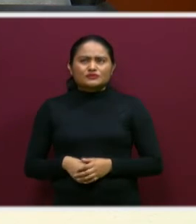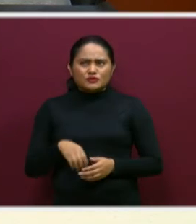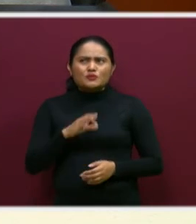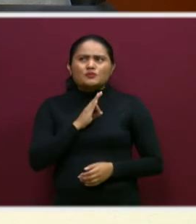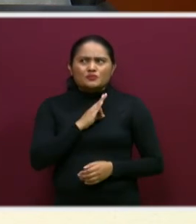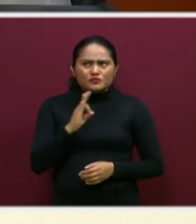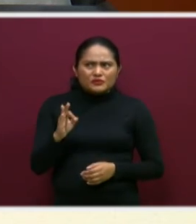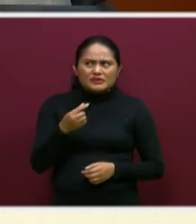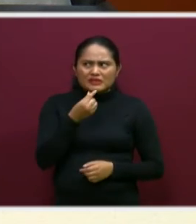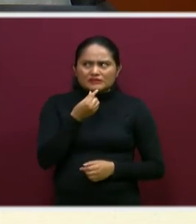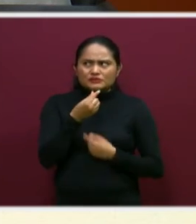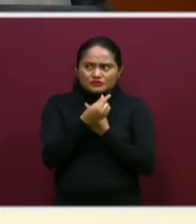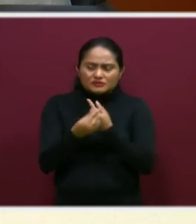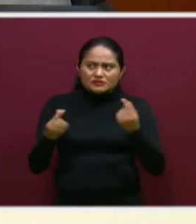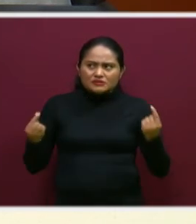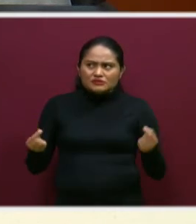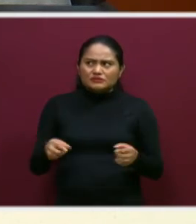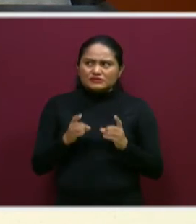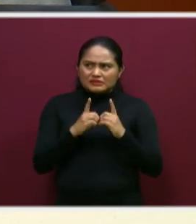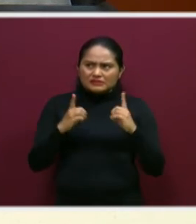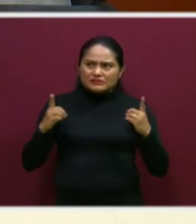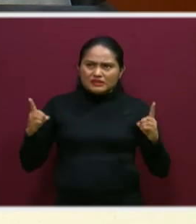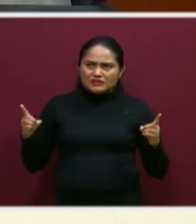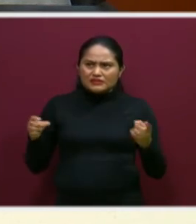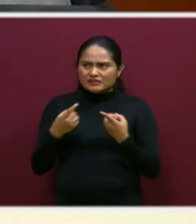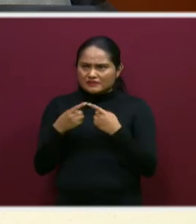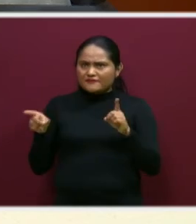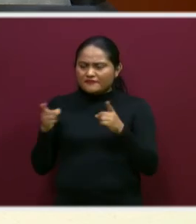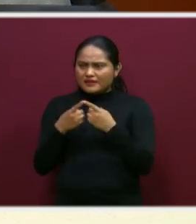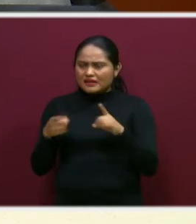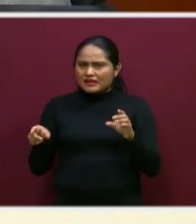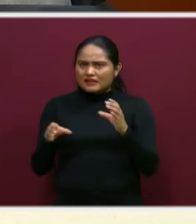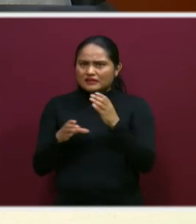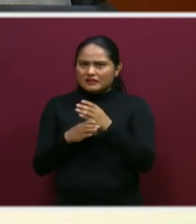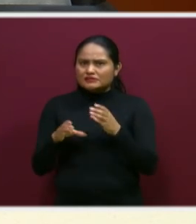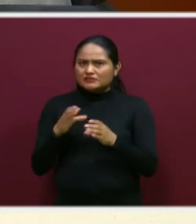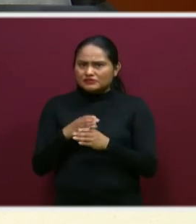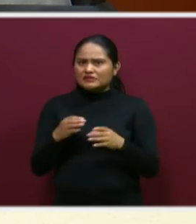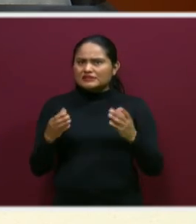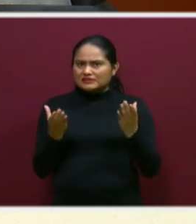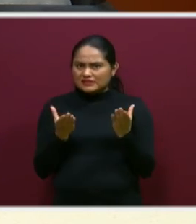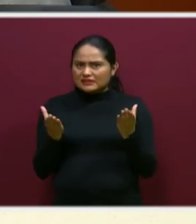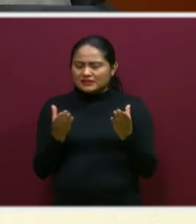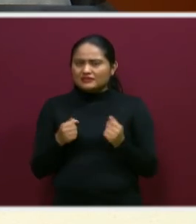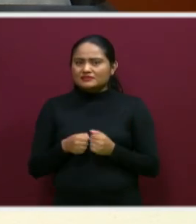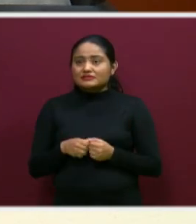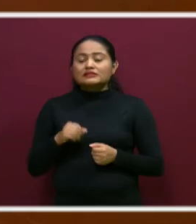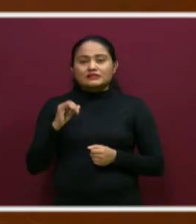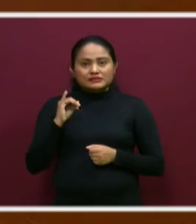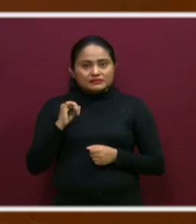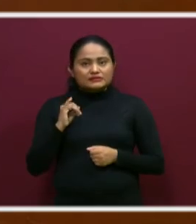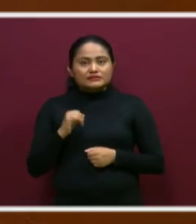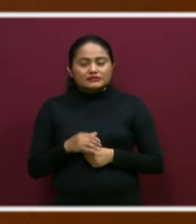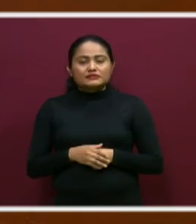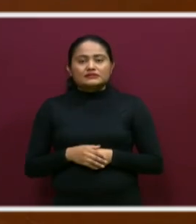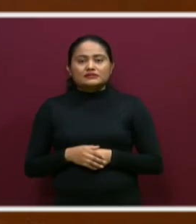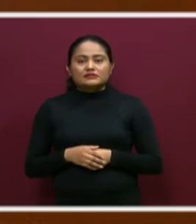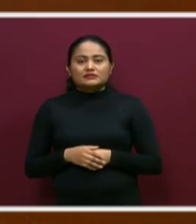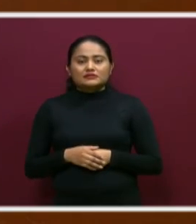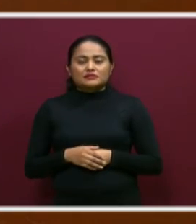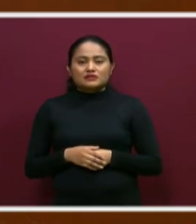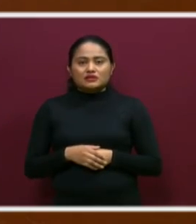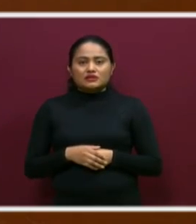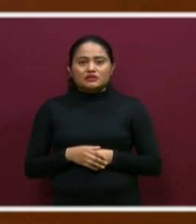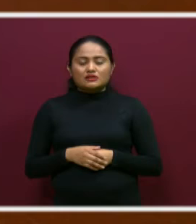muchos cpti bless a tener diferentes habilidades si lo que lo que pretendes y reconocemos el desarrollo